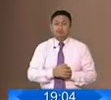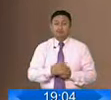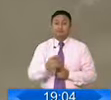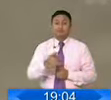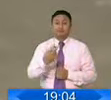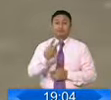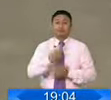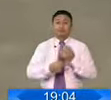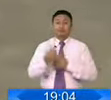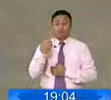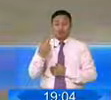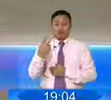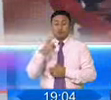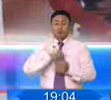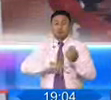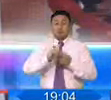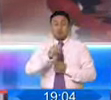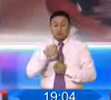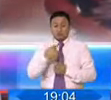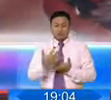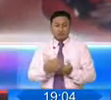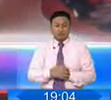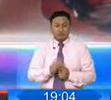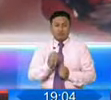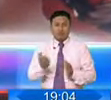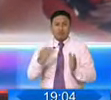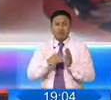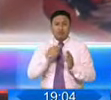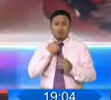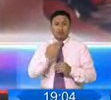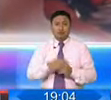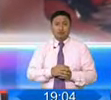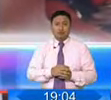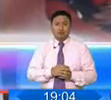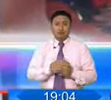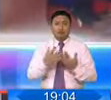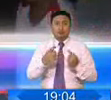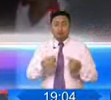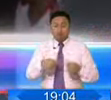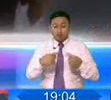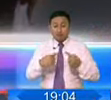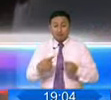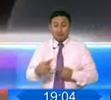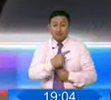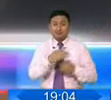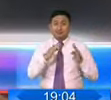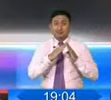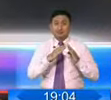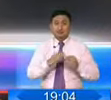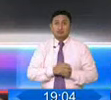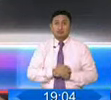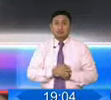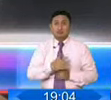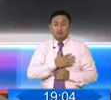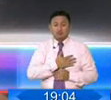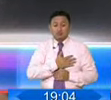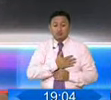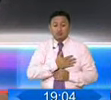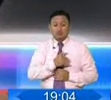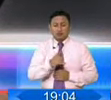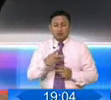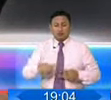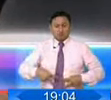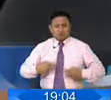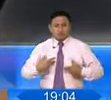padre, hermanos que anhelan al menos escuchar su voz, es el día a día en esta casa. Yo siento en mi corazón que él está